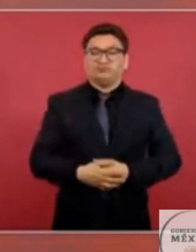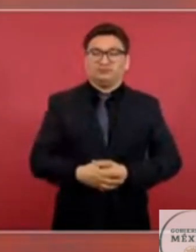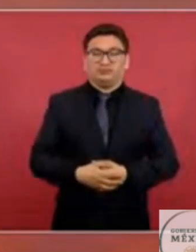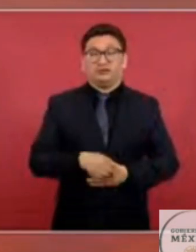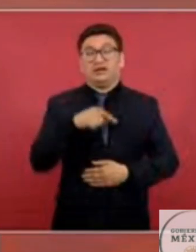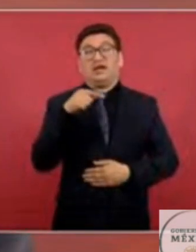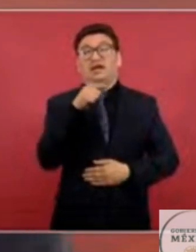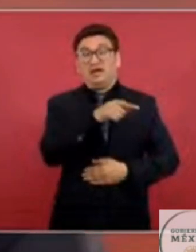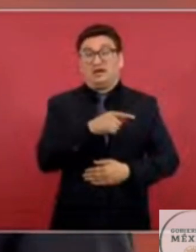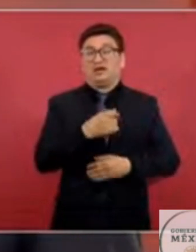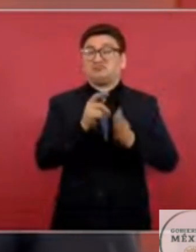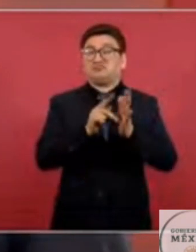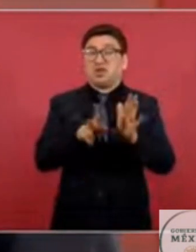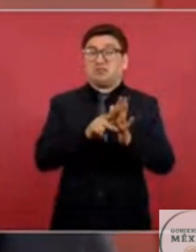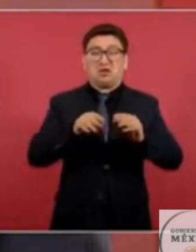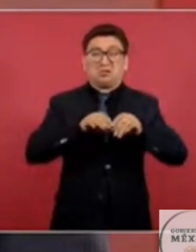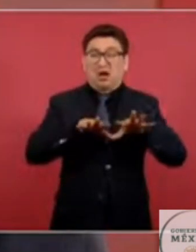era